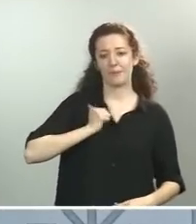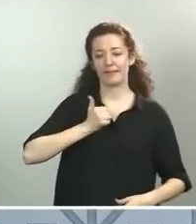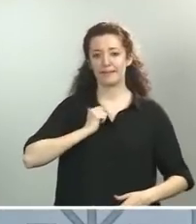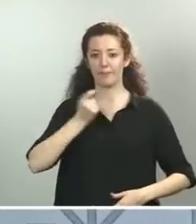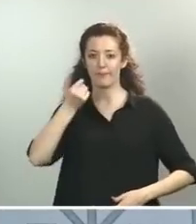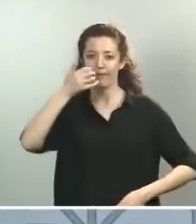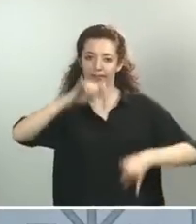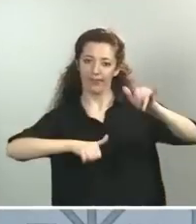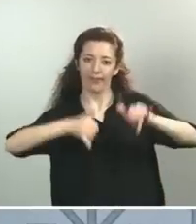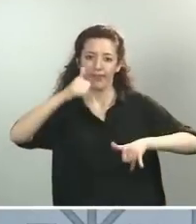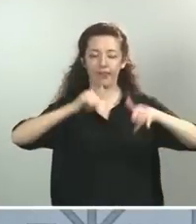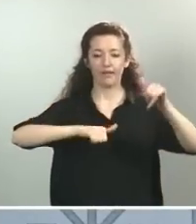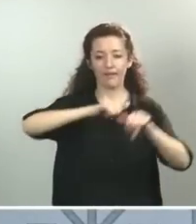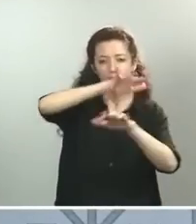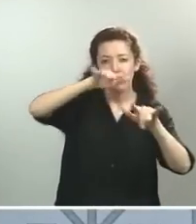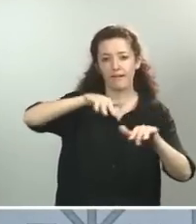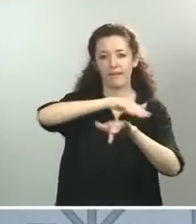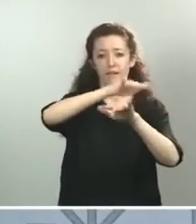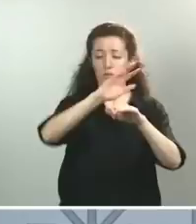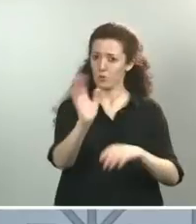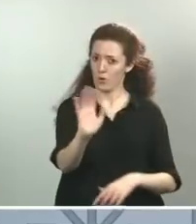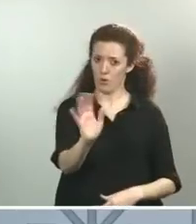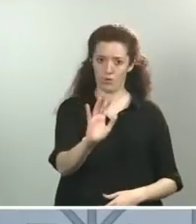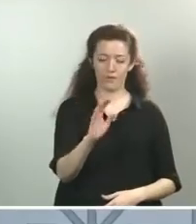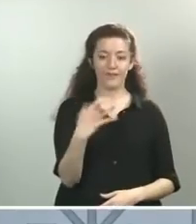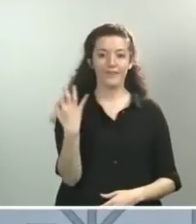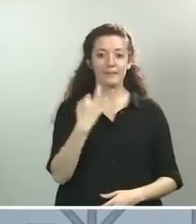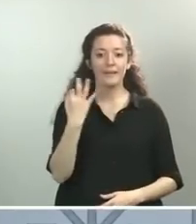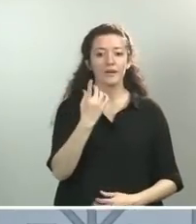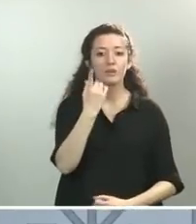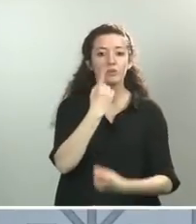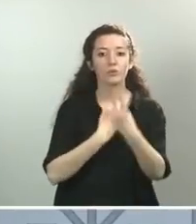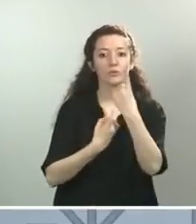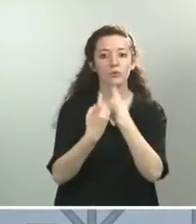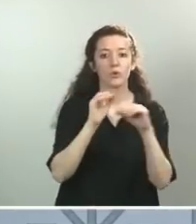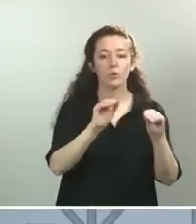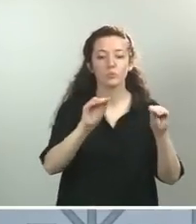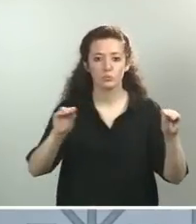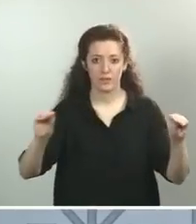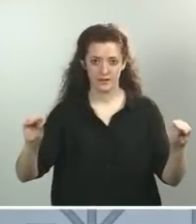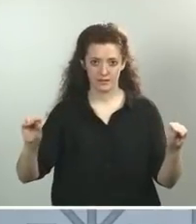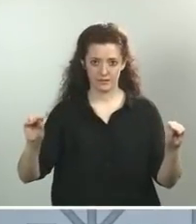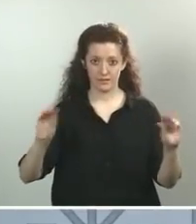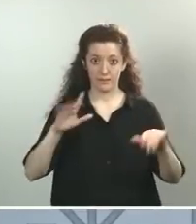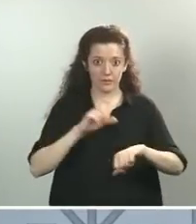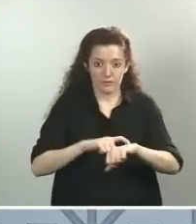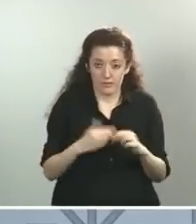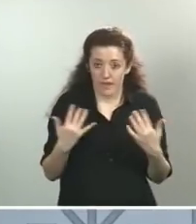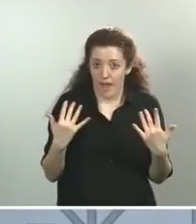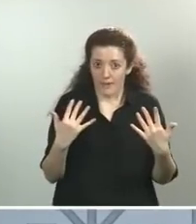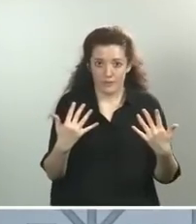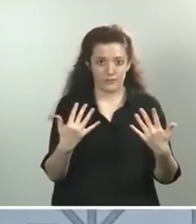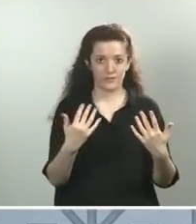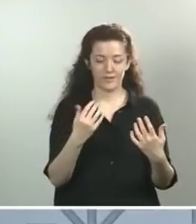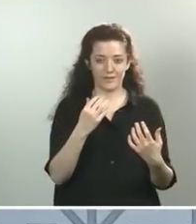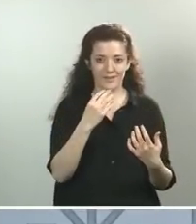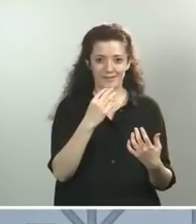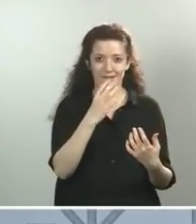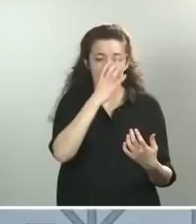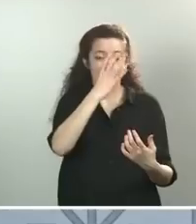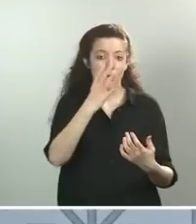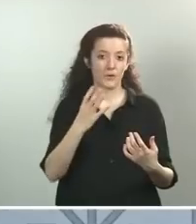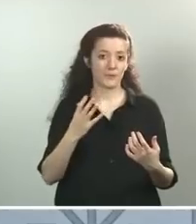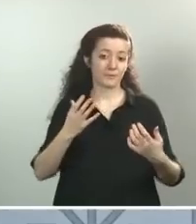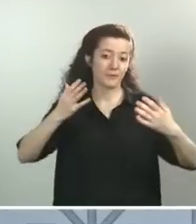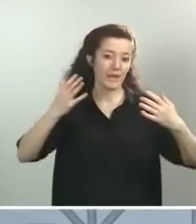hai que hablar, hai que consultar, pero rápidamente, rápidamente, porque isto non pode ser deixar a consulta